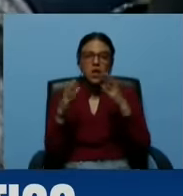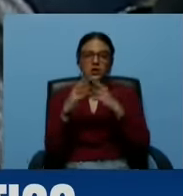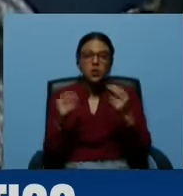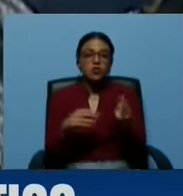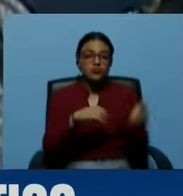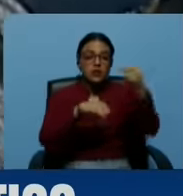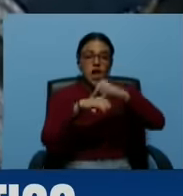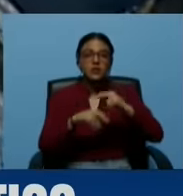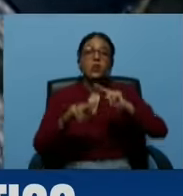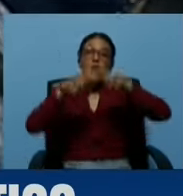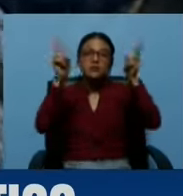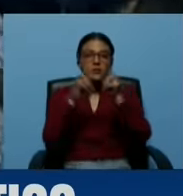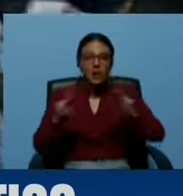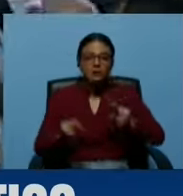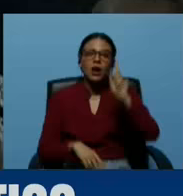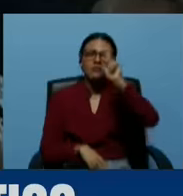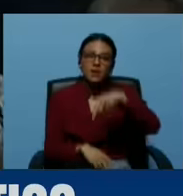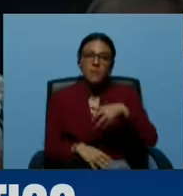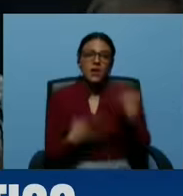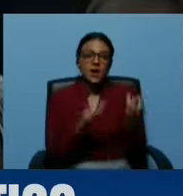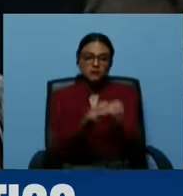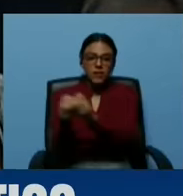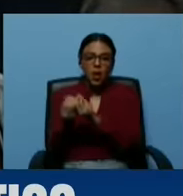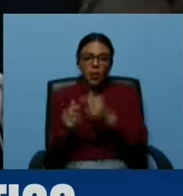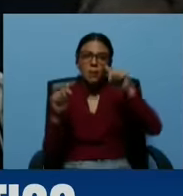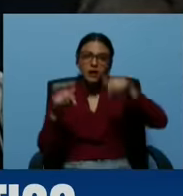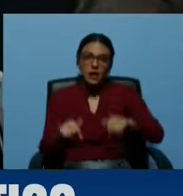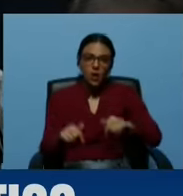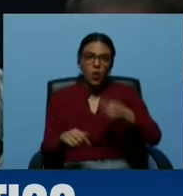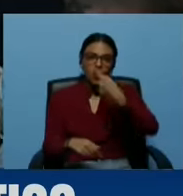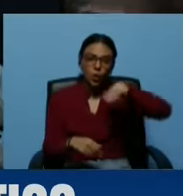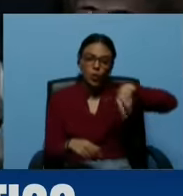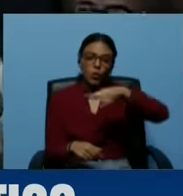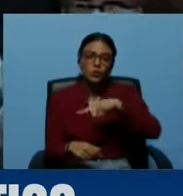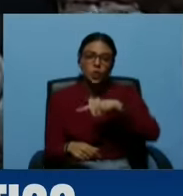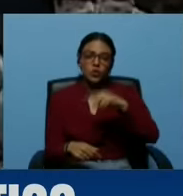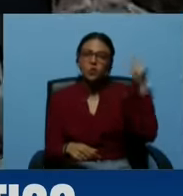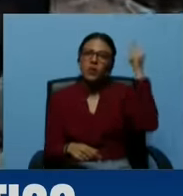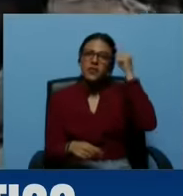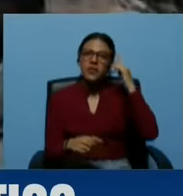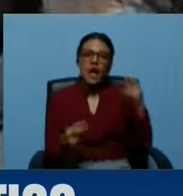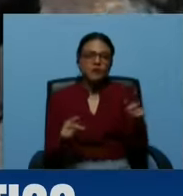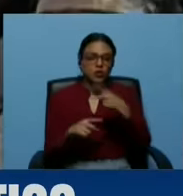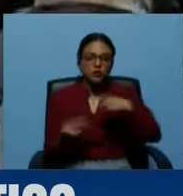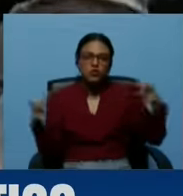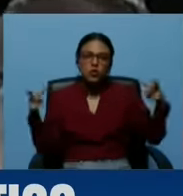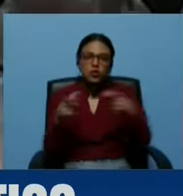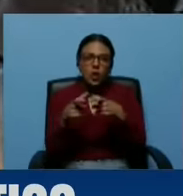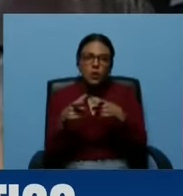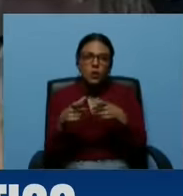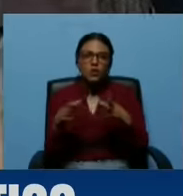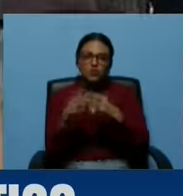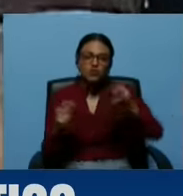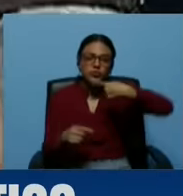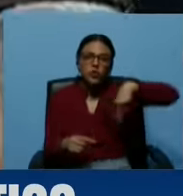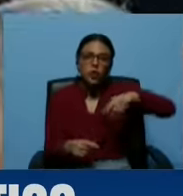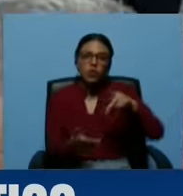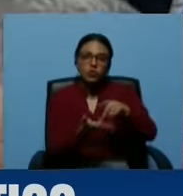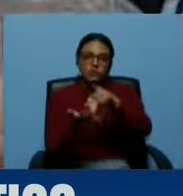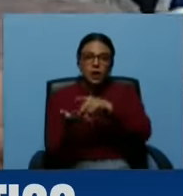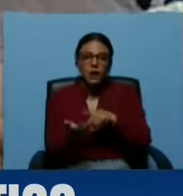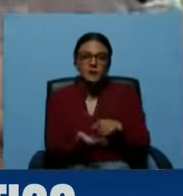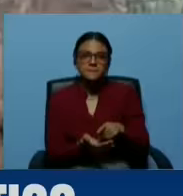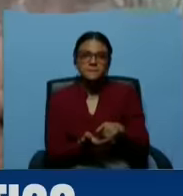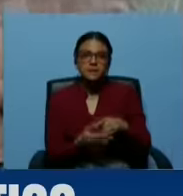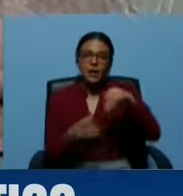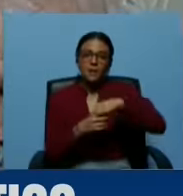nacionales e internacionales que nos acompañan el día de hoy en este encuentro con el cuerpo diplomático acreditado